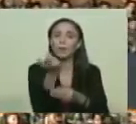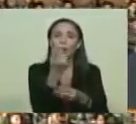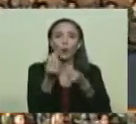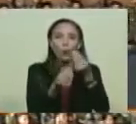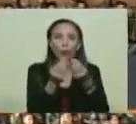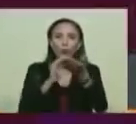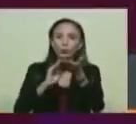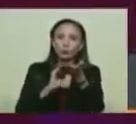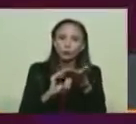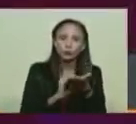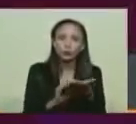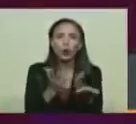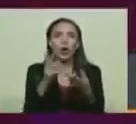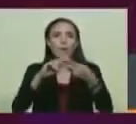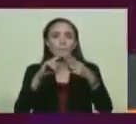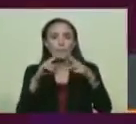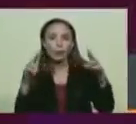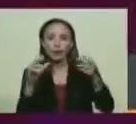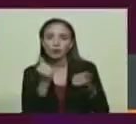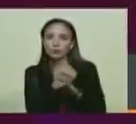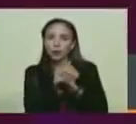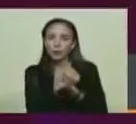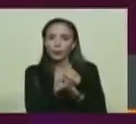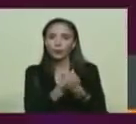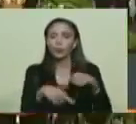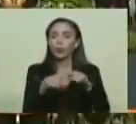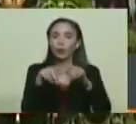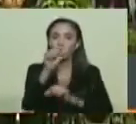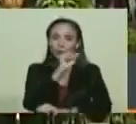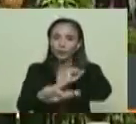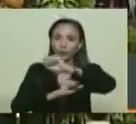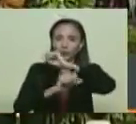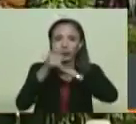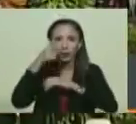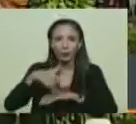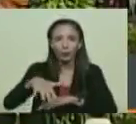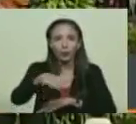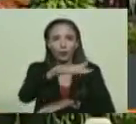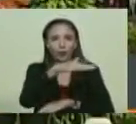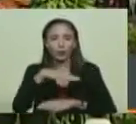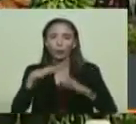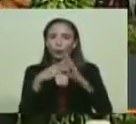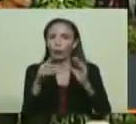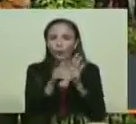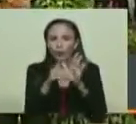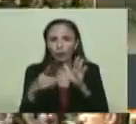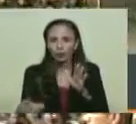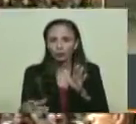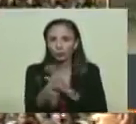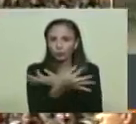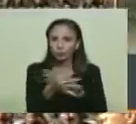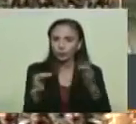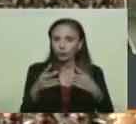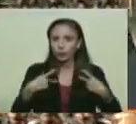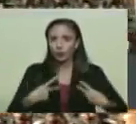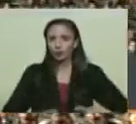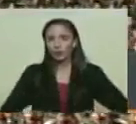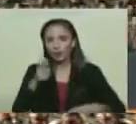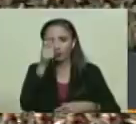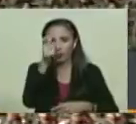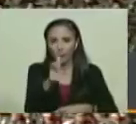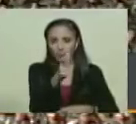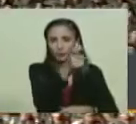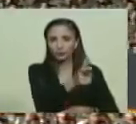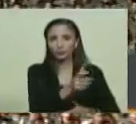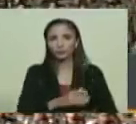convivencia y de investigación para la prevención de modo tal que se puedan alcanzar todos los derechos en todos los aspectos de la vida de las